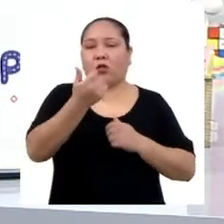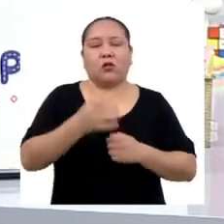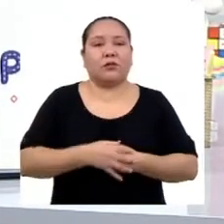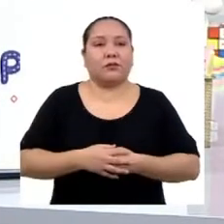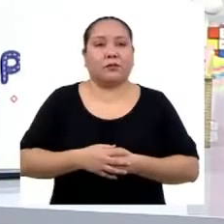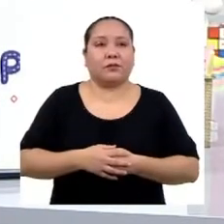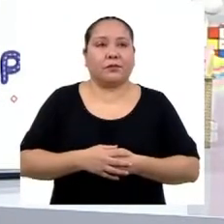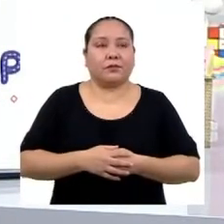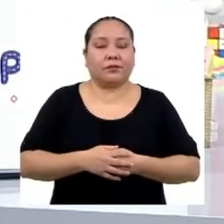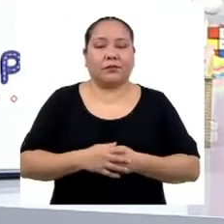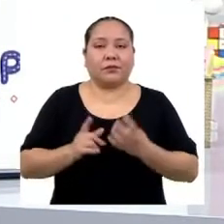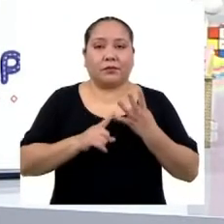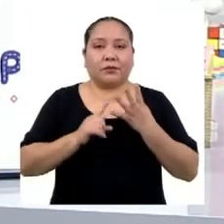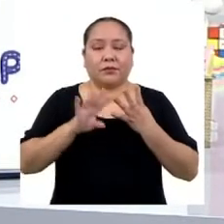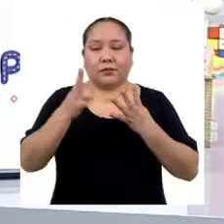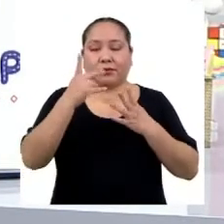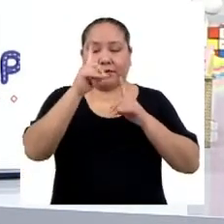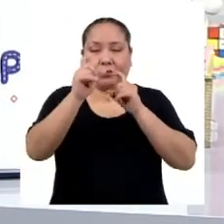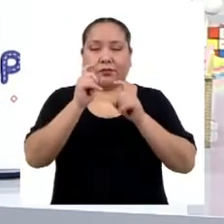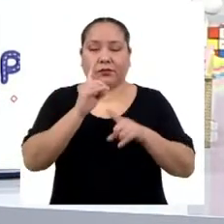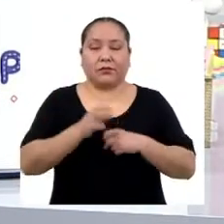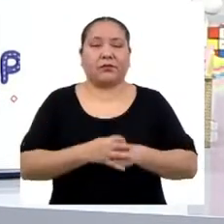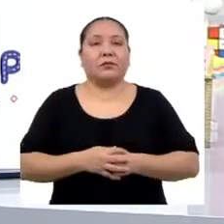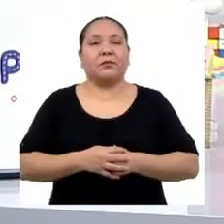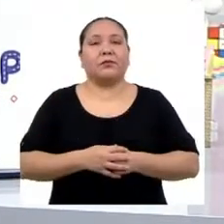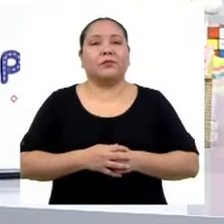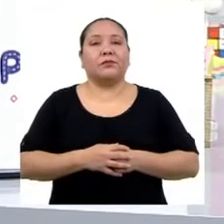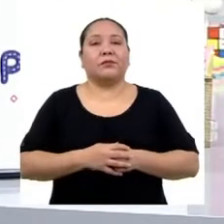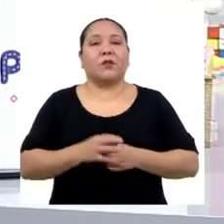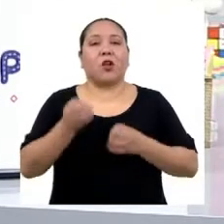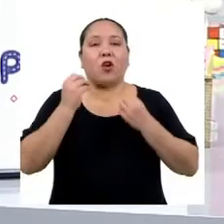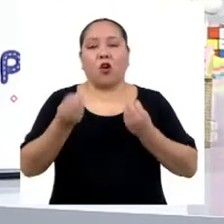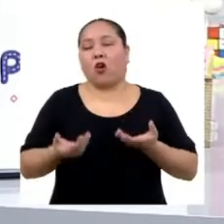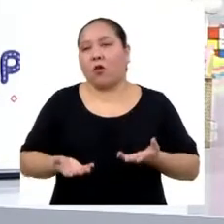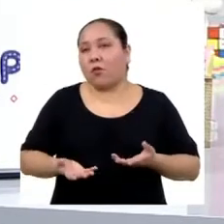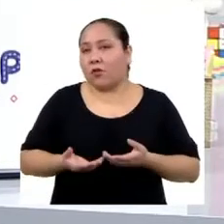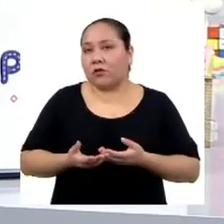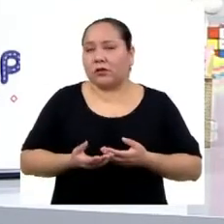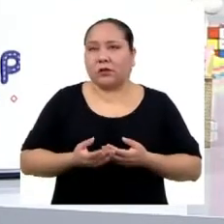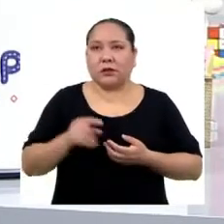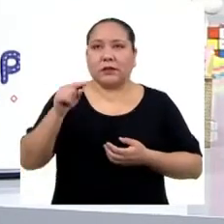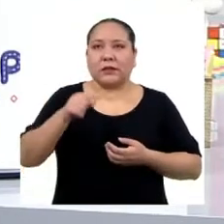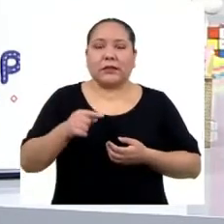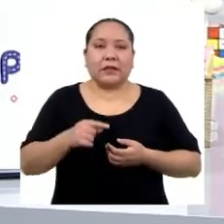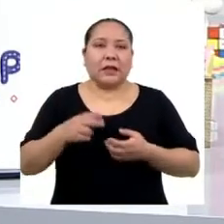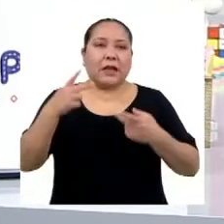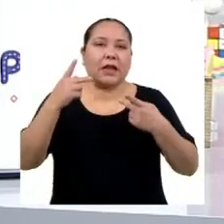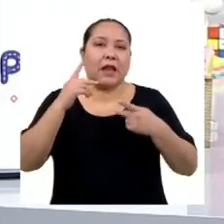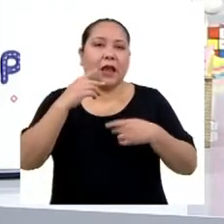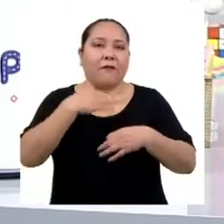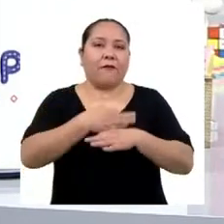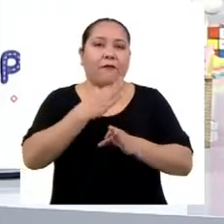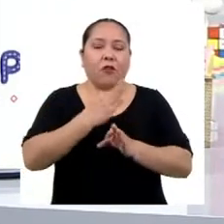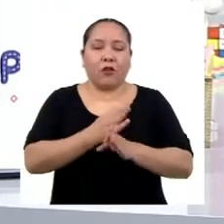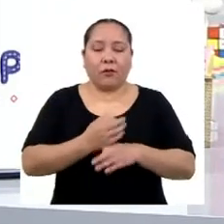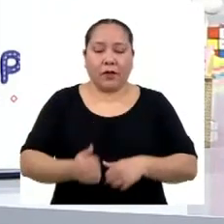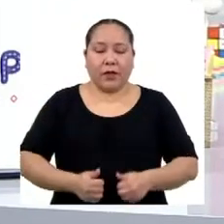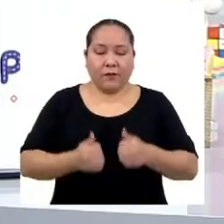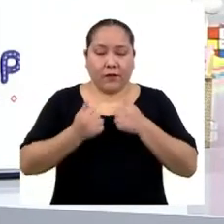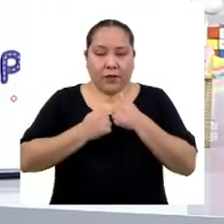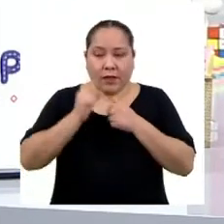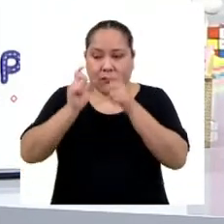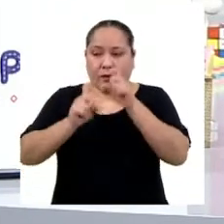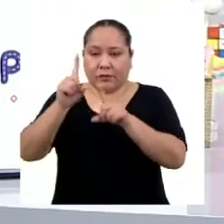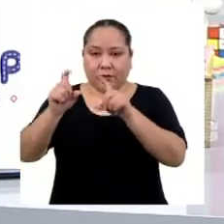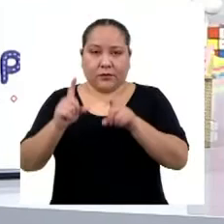Y con la cuarta pregunta buscaré conocer el impacto en la calidad de vida de las y los encuestados. ¿Qué